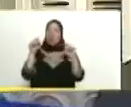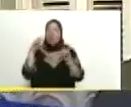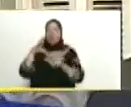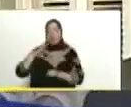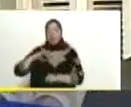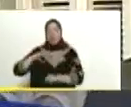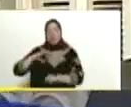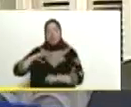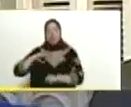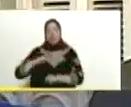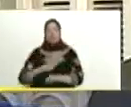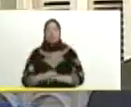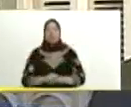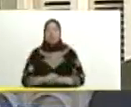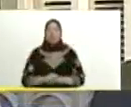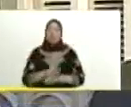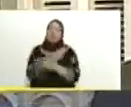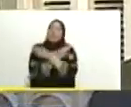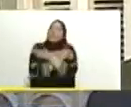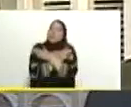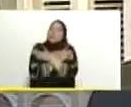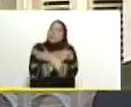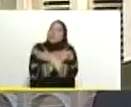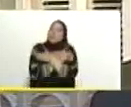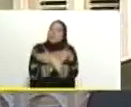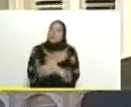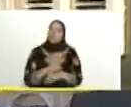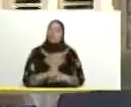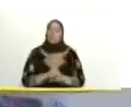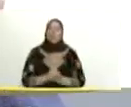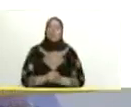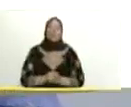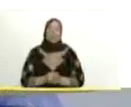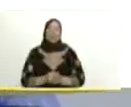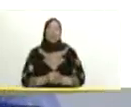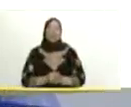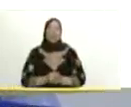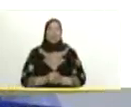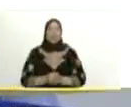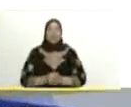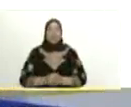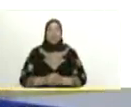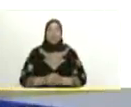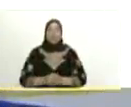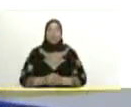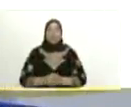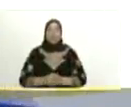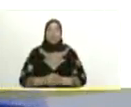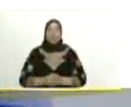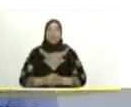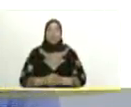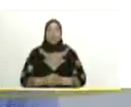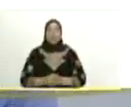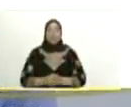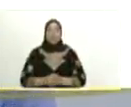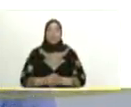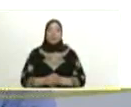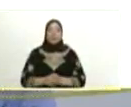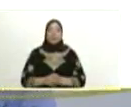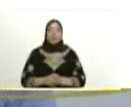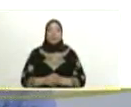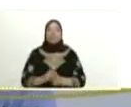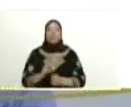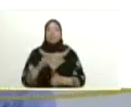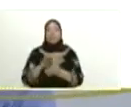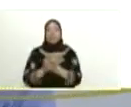6 CPC. Te felicito. Bueno, por aquí también tengo en la lista a Lenis